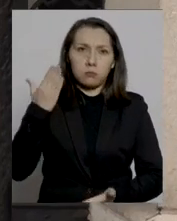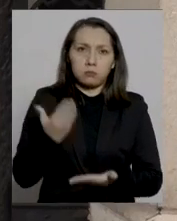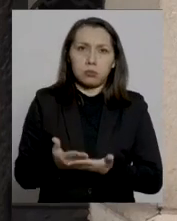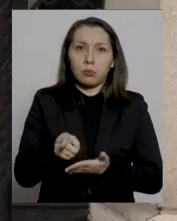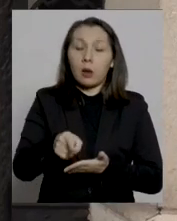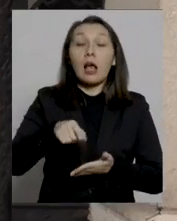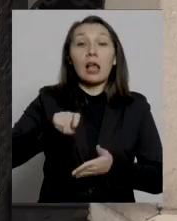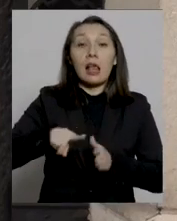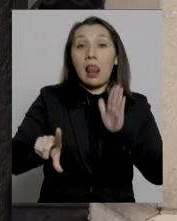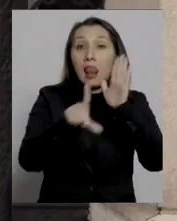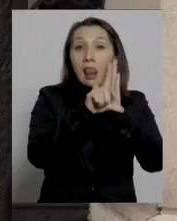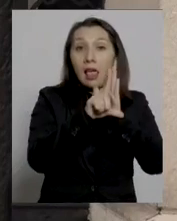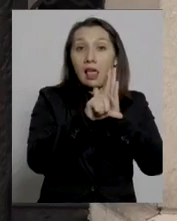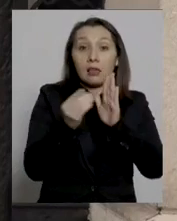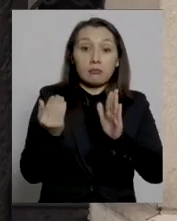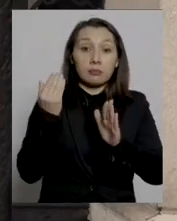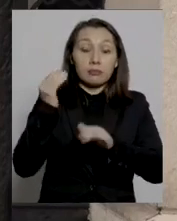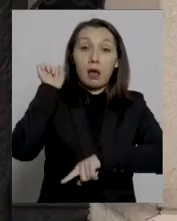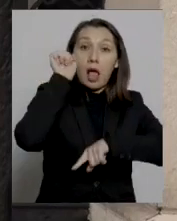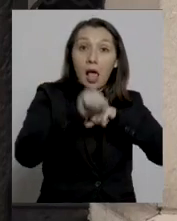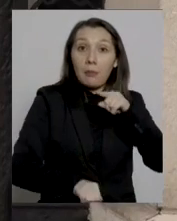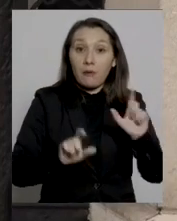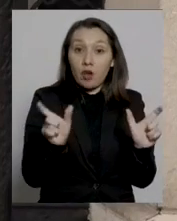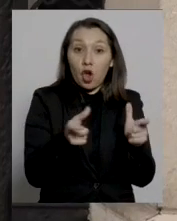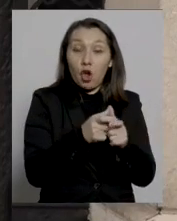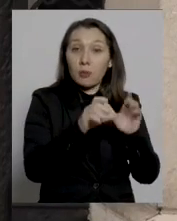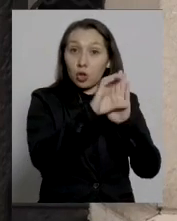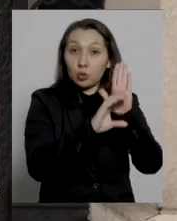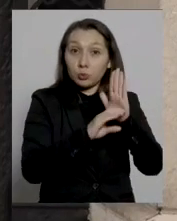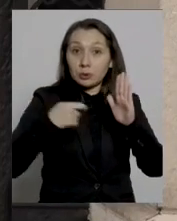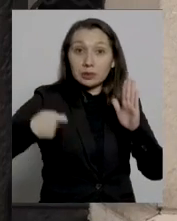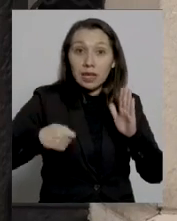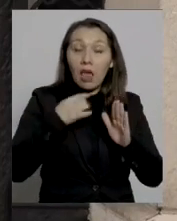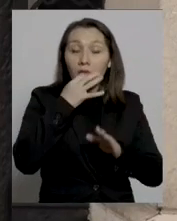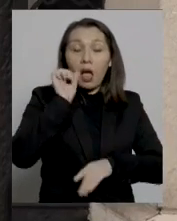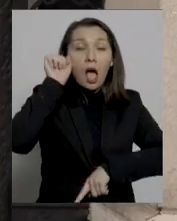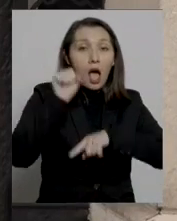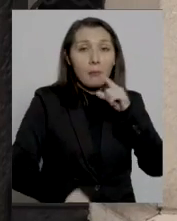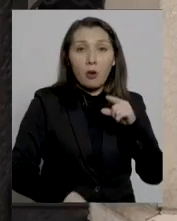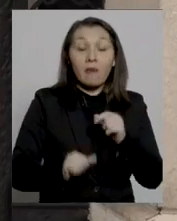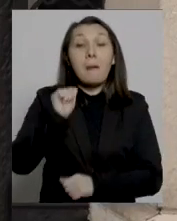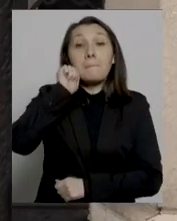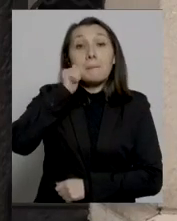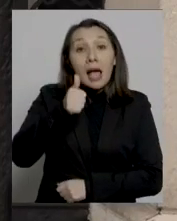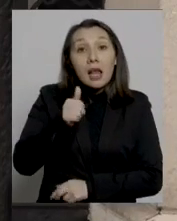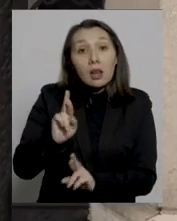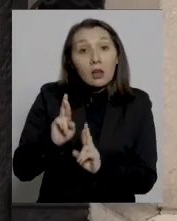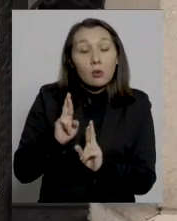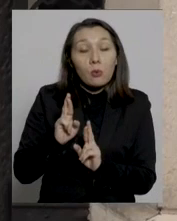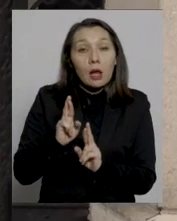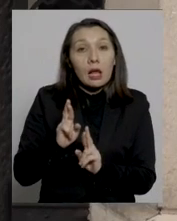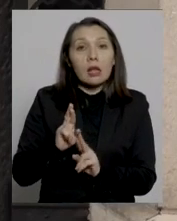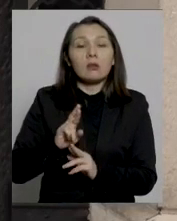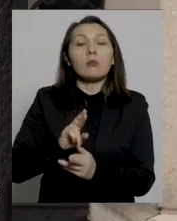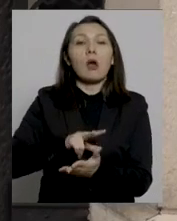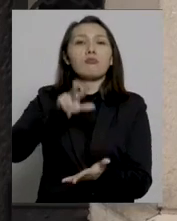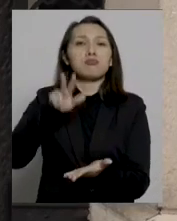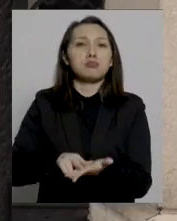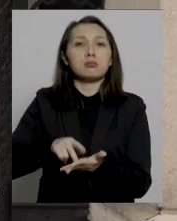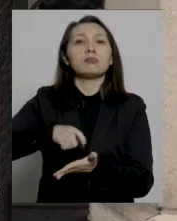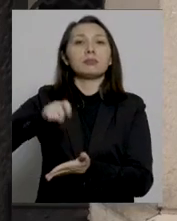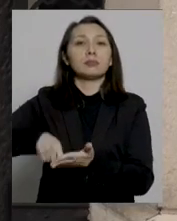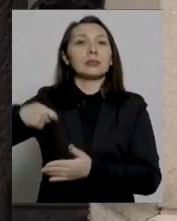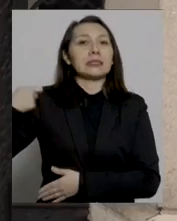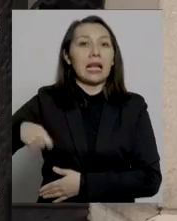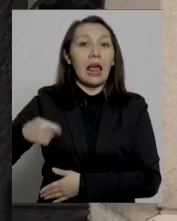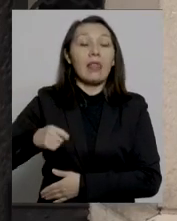por eso esta ley, que acaba de ser aprobada por la Comisión de Constitución del Senado, que mañana esperamos lo ratifique la Sala del